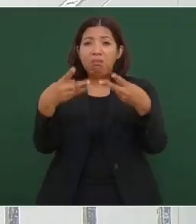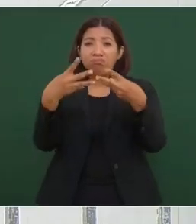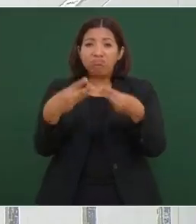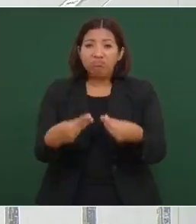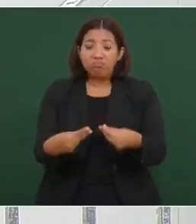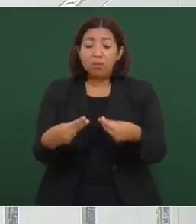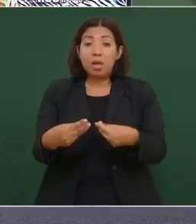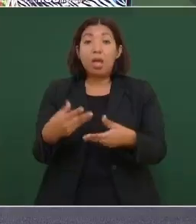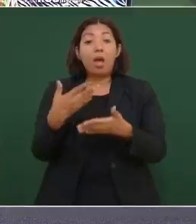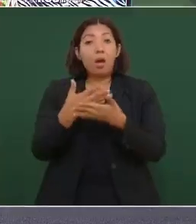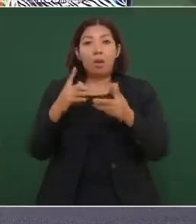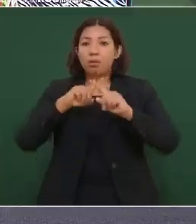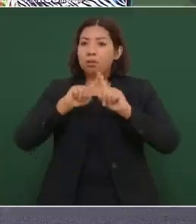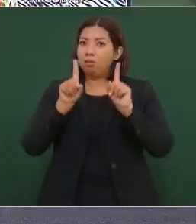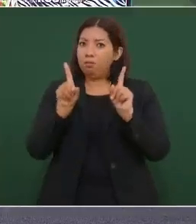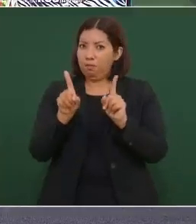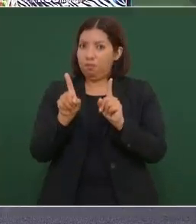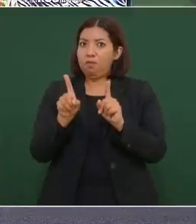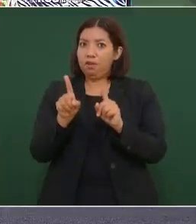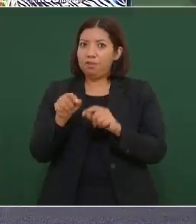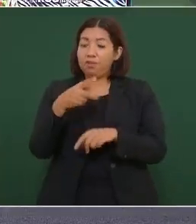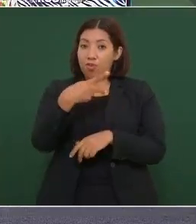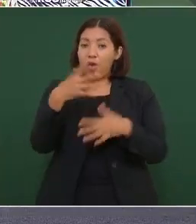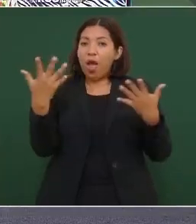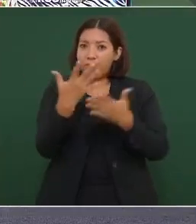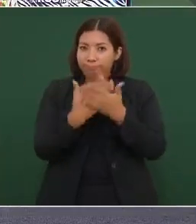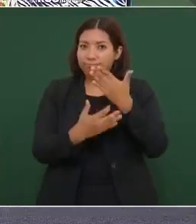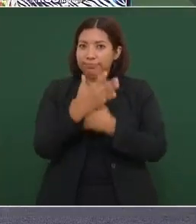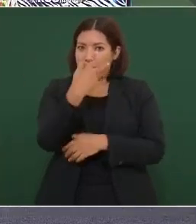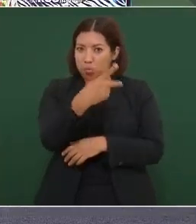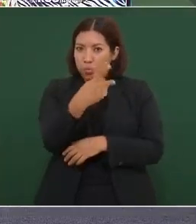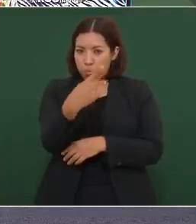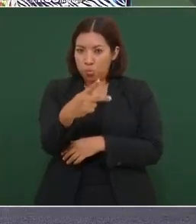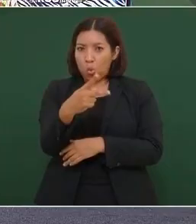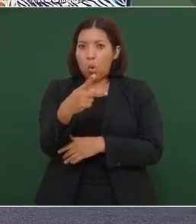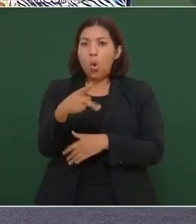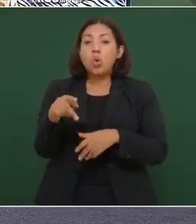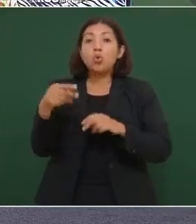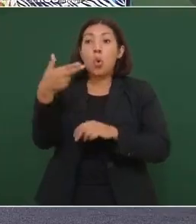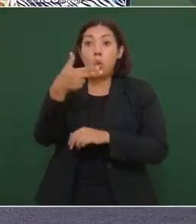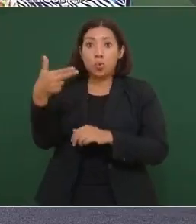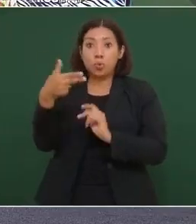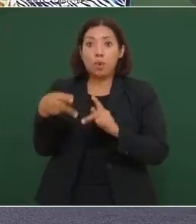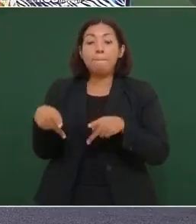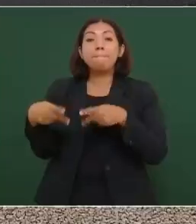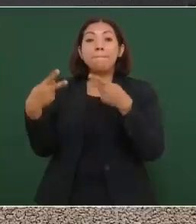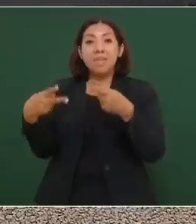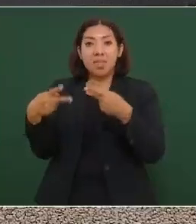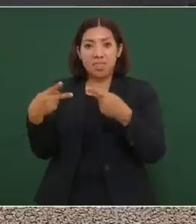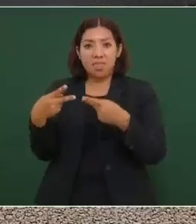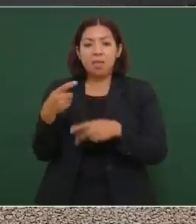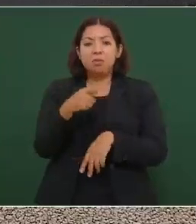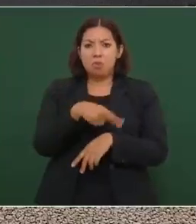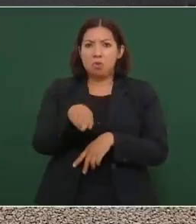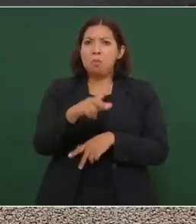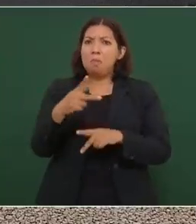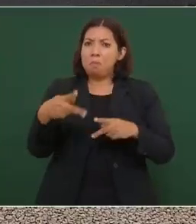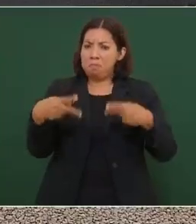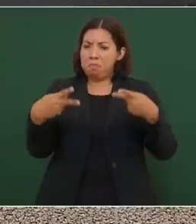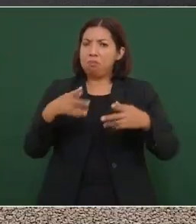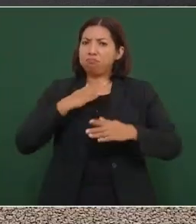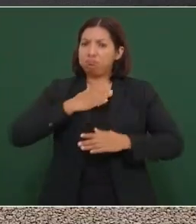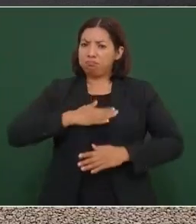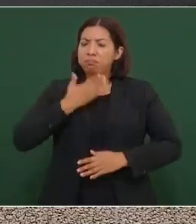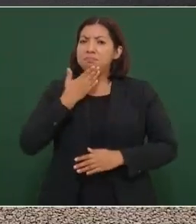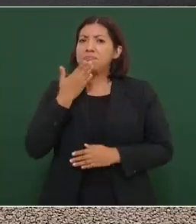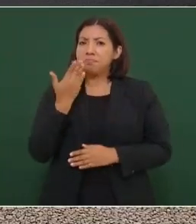hoy en la zona hotelera de Cancún y en la Riviera Maya, y lo más importante, a precio justo. La siguiente, por favor. Y estamos